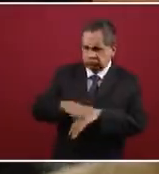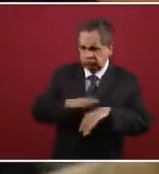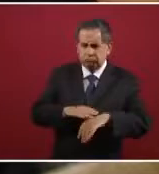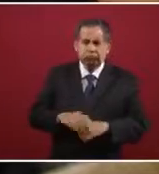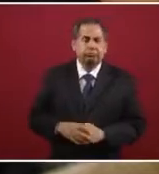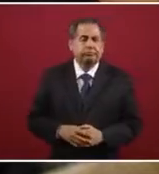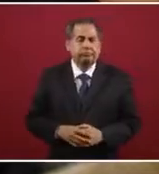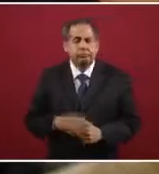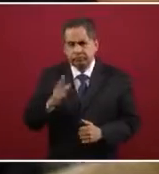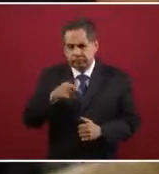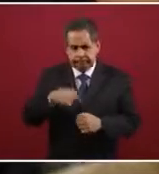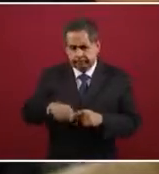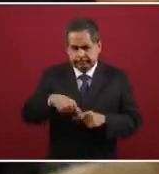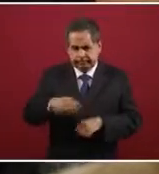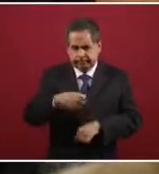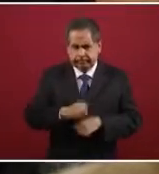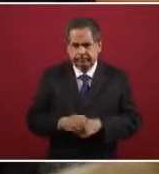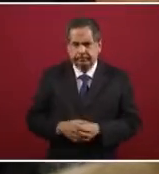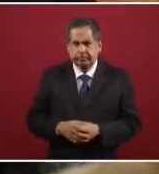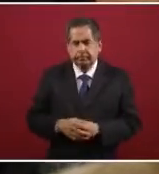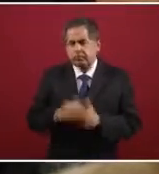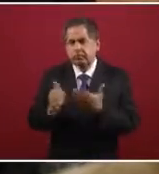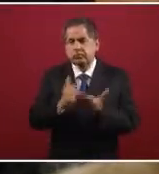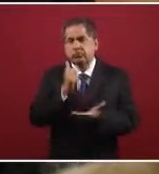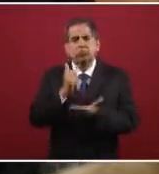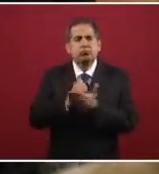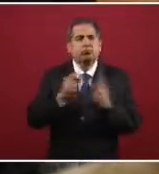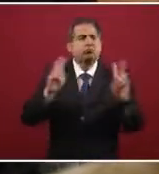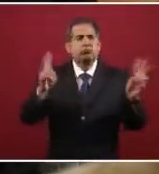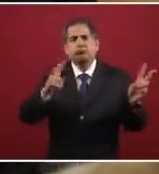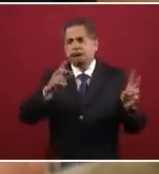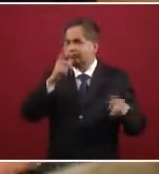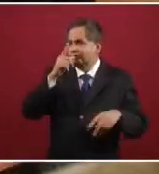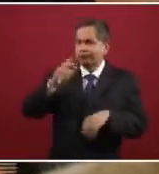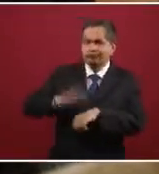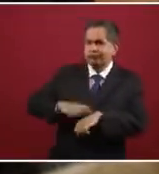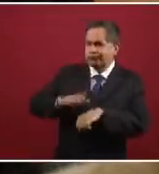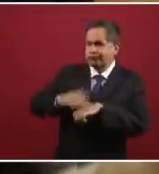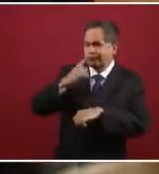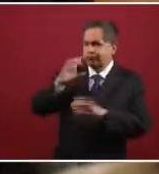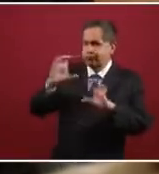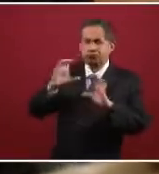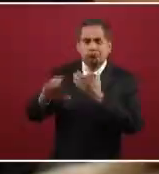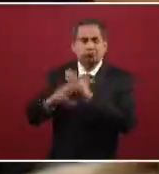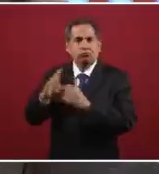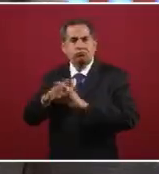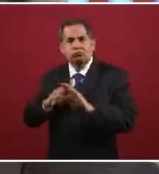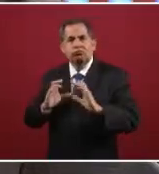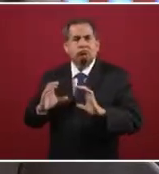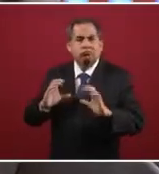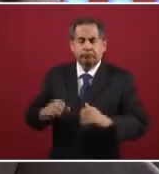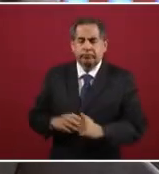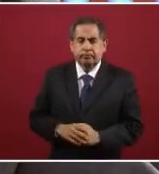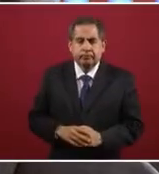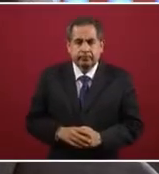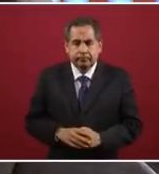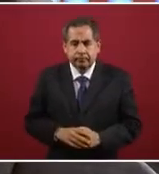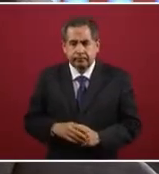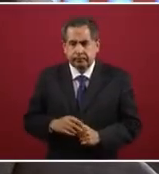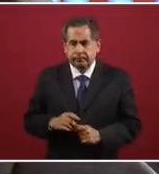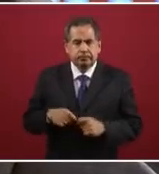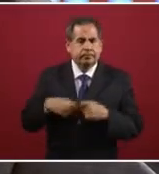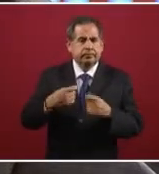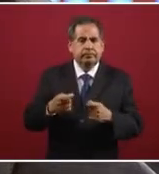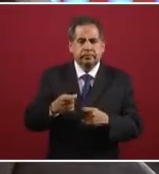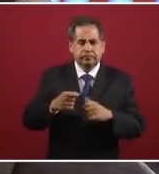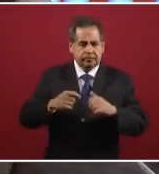transcurso de hoy. Pero va a ser esta semana. Ciudades en semáforo rojo que ya tengan detectadas para el tema de migración, ¿cuántas? Les daría yo el